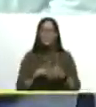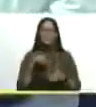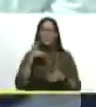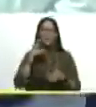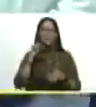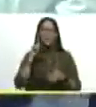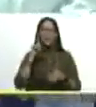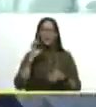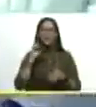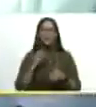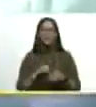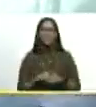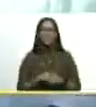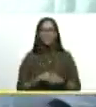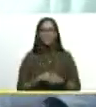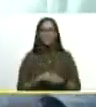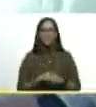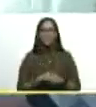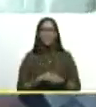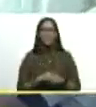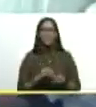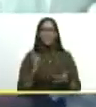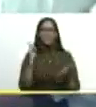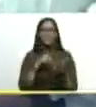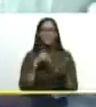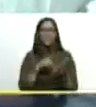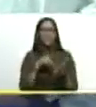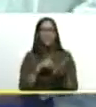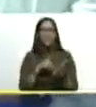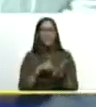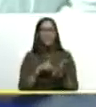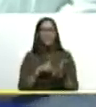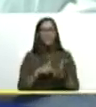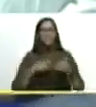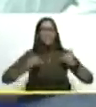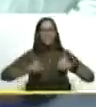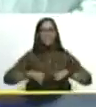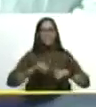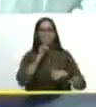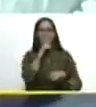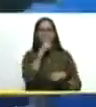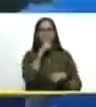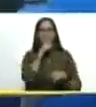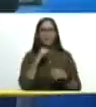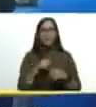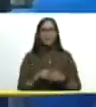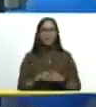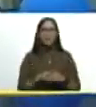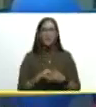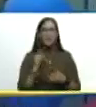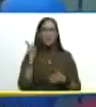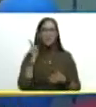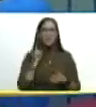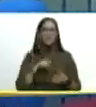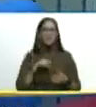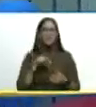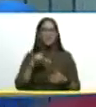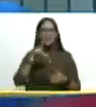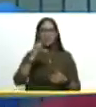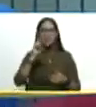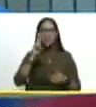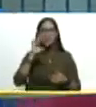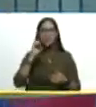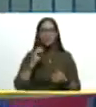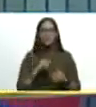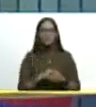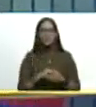Flores. Hace rato por aquí nos llegaron las hijas del abuelo, por ahí también estuvo el loro caminando, esa